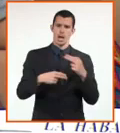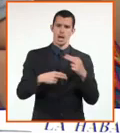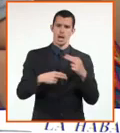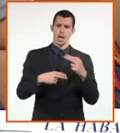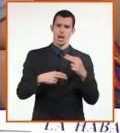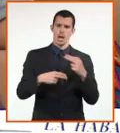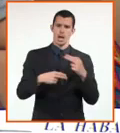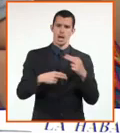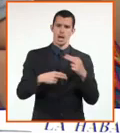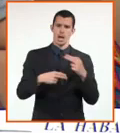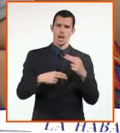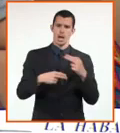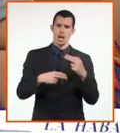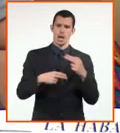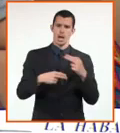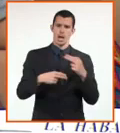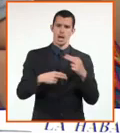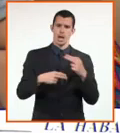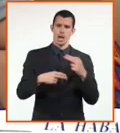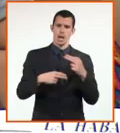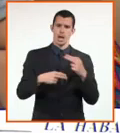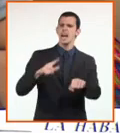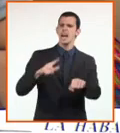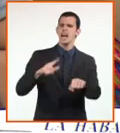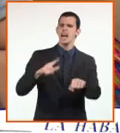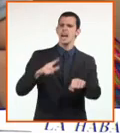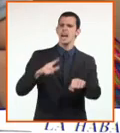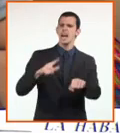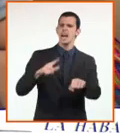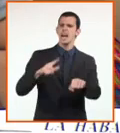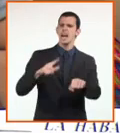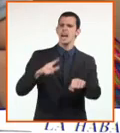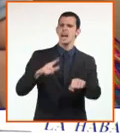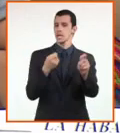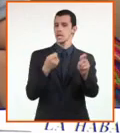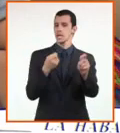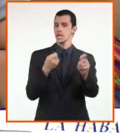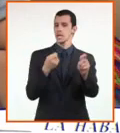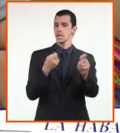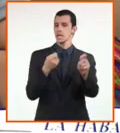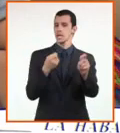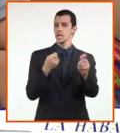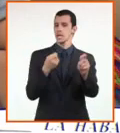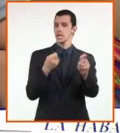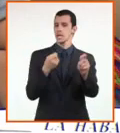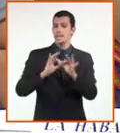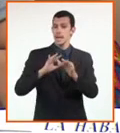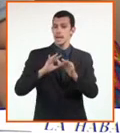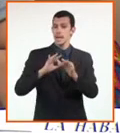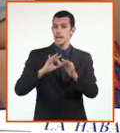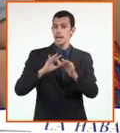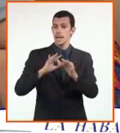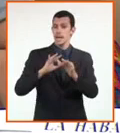cruel y criminal, en medio de la injusticia social, en medio de un pueblo donde no estaban garantizándoles sus derechos, en medio de un